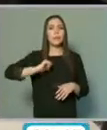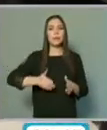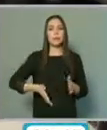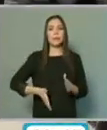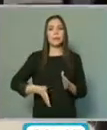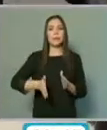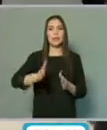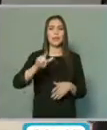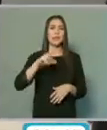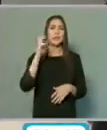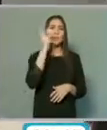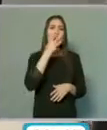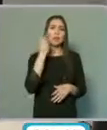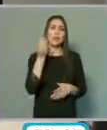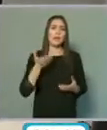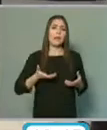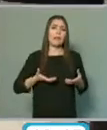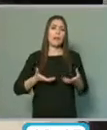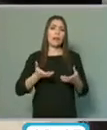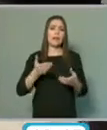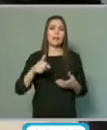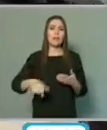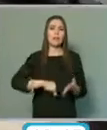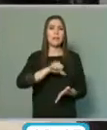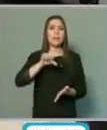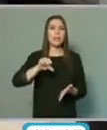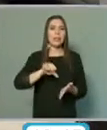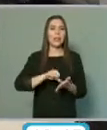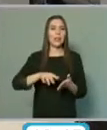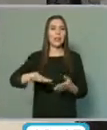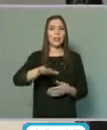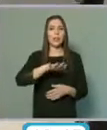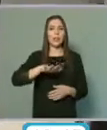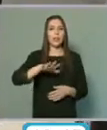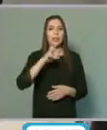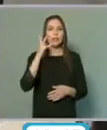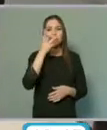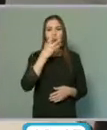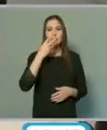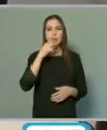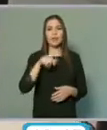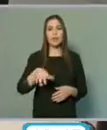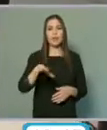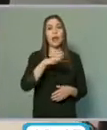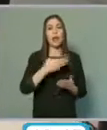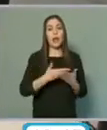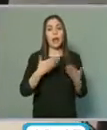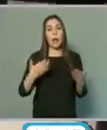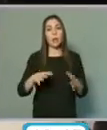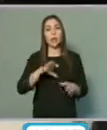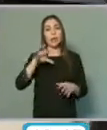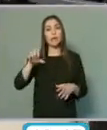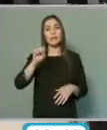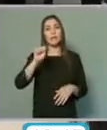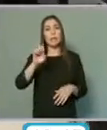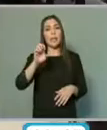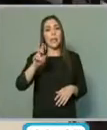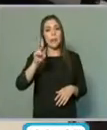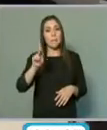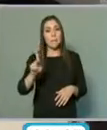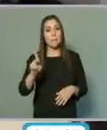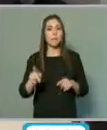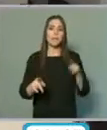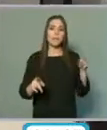Encarnación. Es una belleza de las calles bonitas del centro histórico, que este lado es la Secretaría de Educación Pública y acá